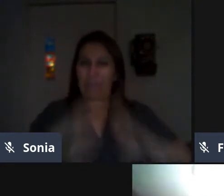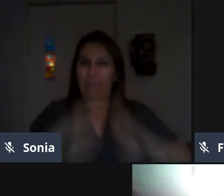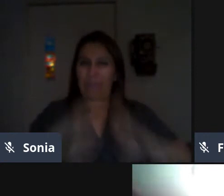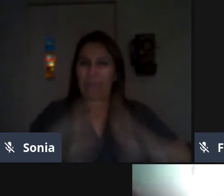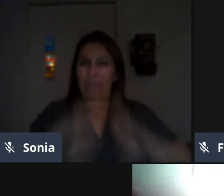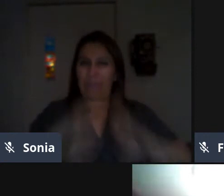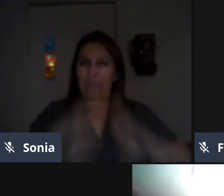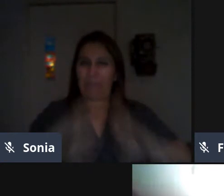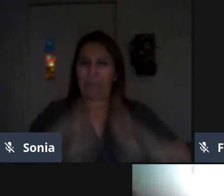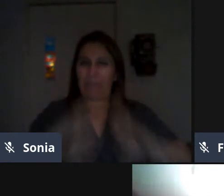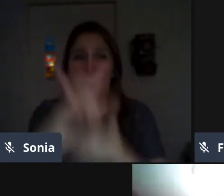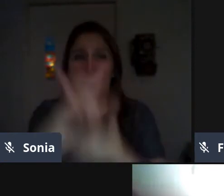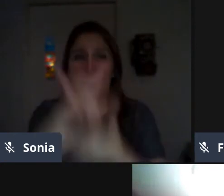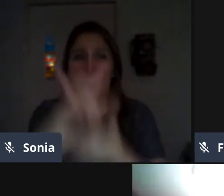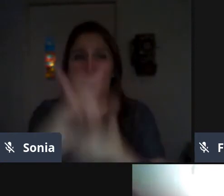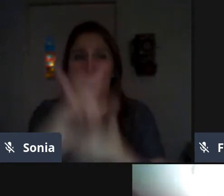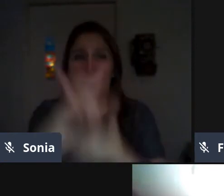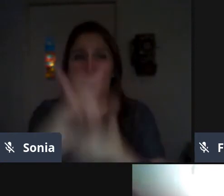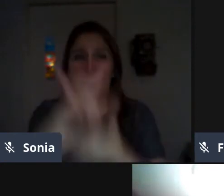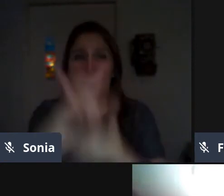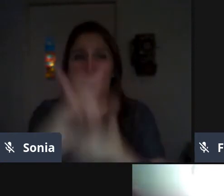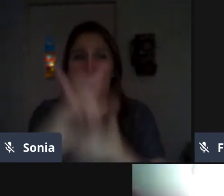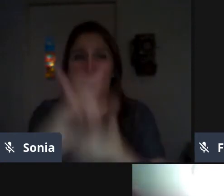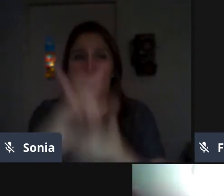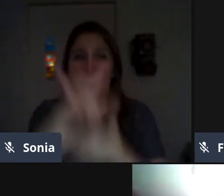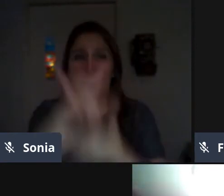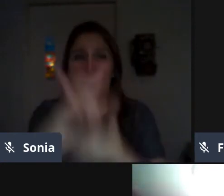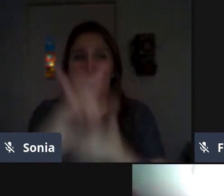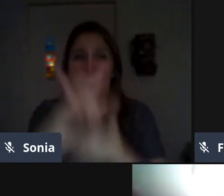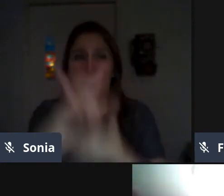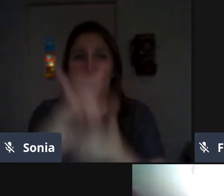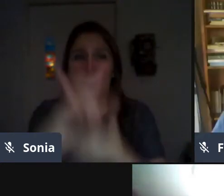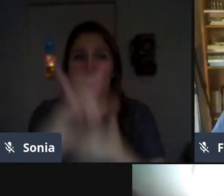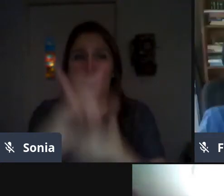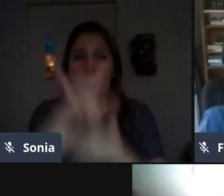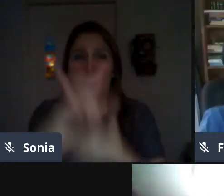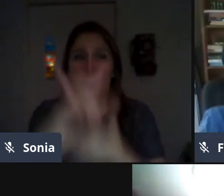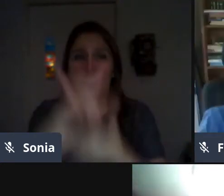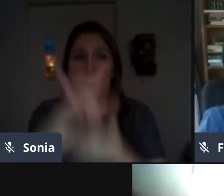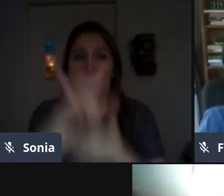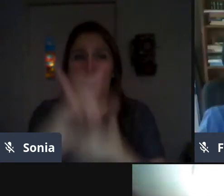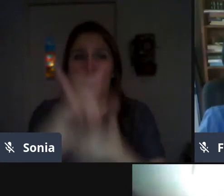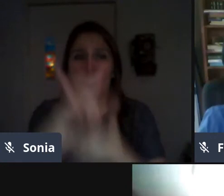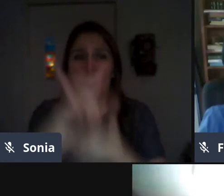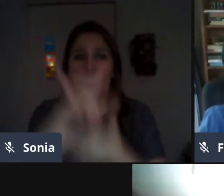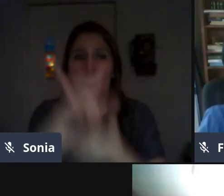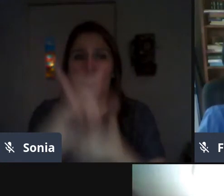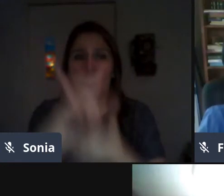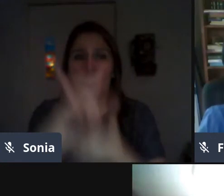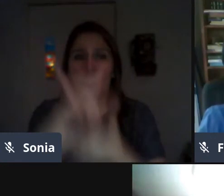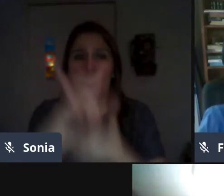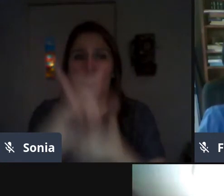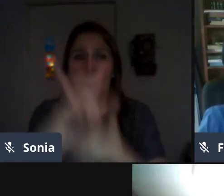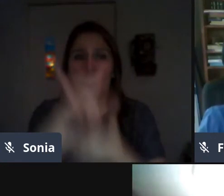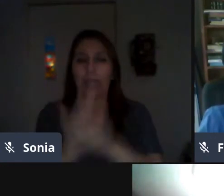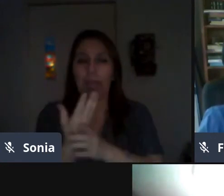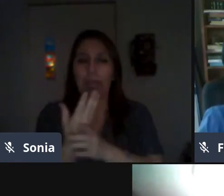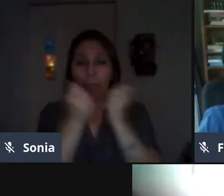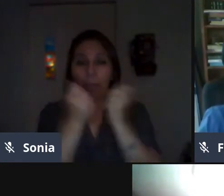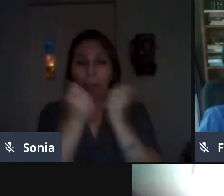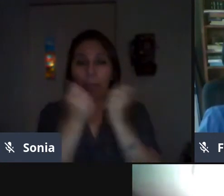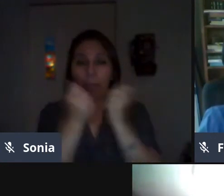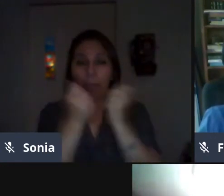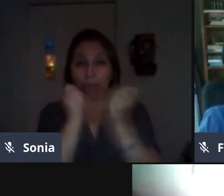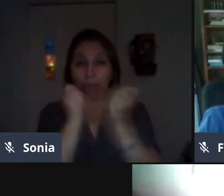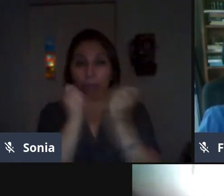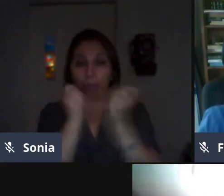popular para tratar de generar unos cambios significativos aquí obviamente la literatura y el arte juega un papel sumamente